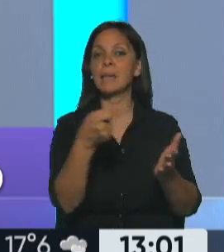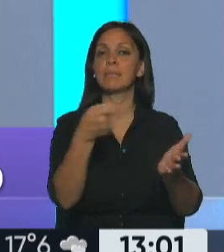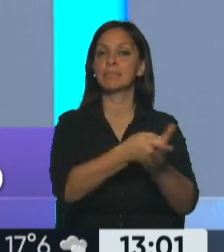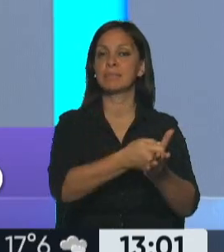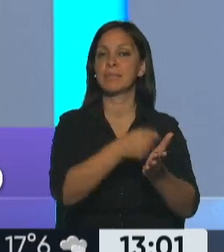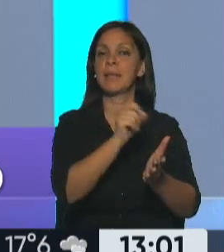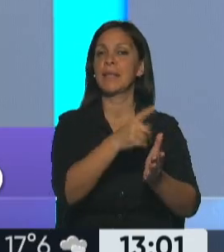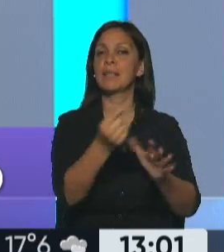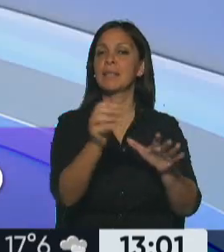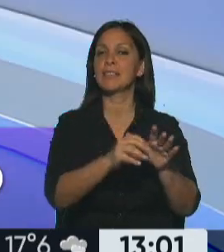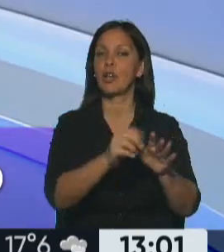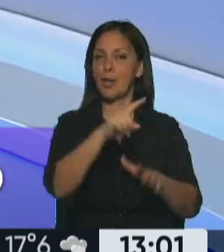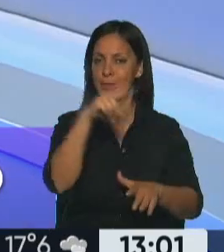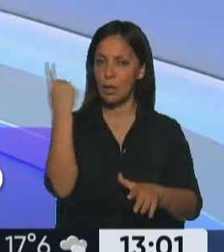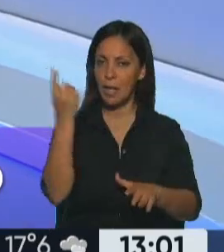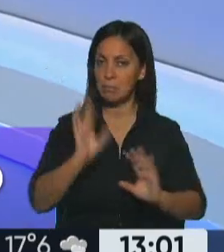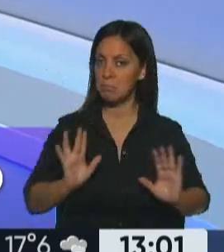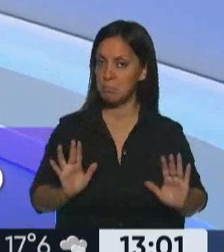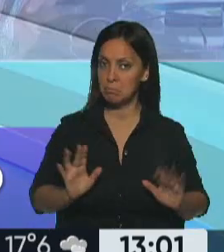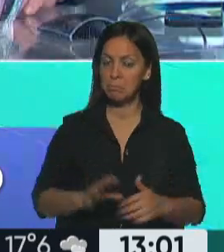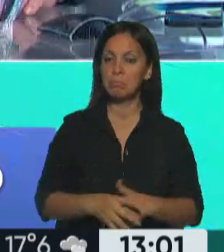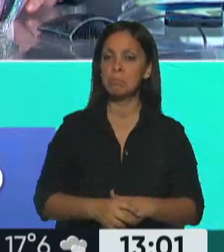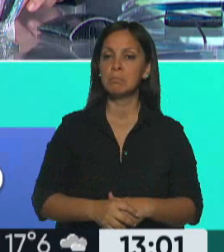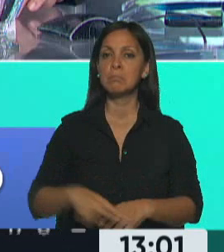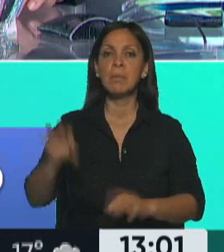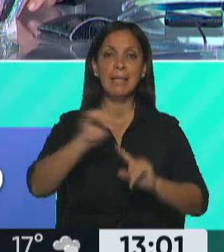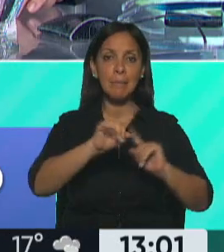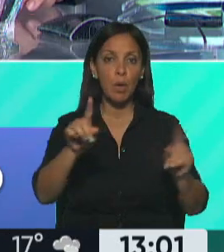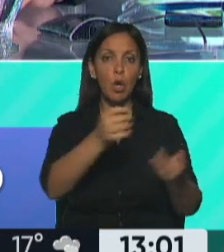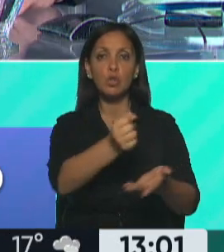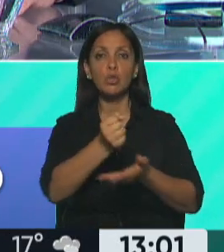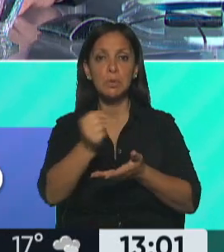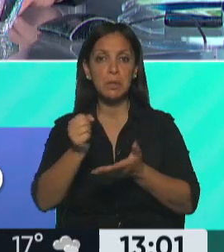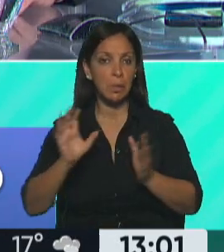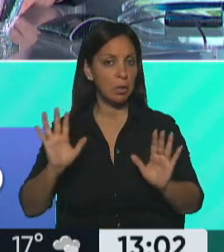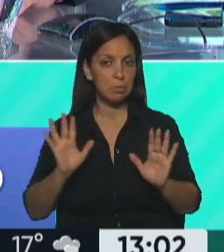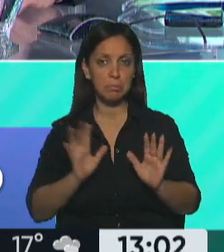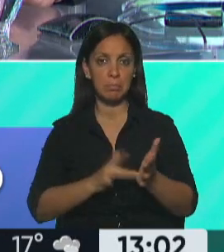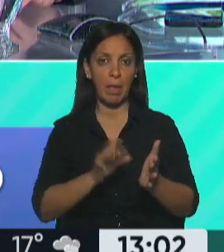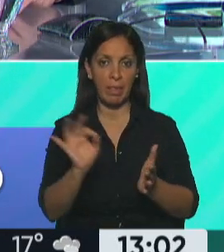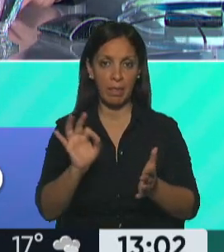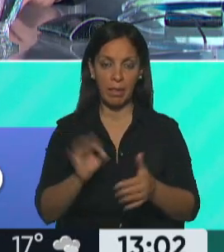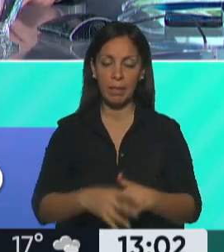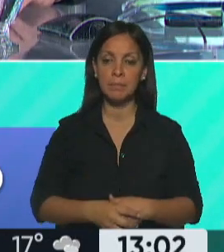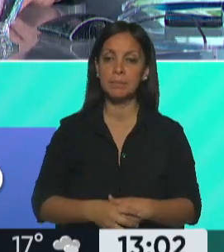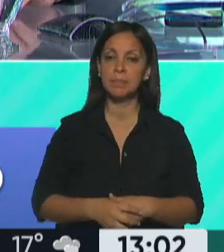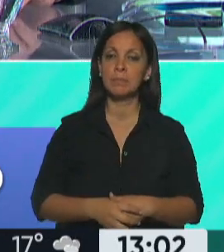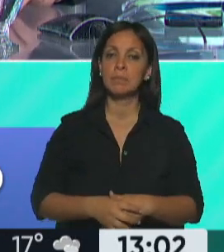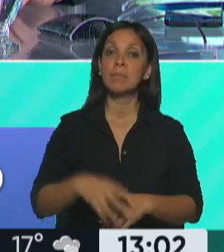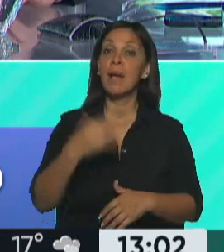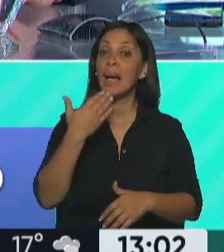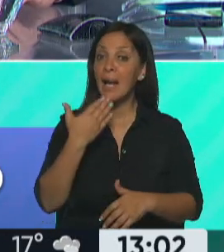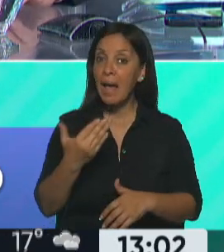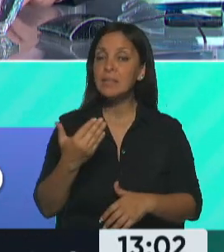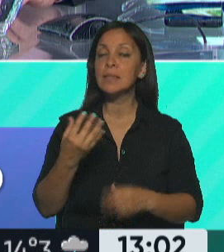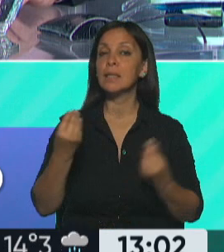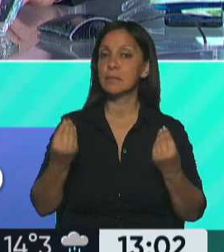utilizado recursos que puedan ser calificados como subsidios de del gobierno eh nacional y por otra parte esto se logr la par de que